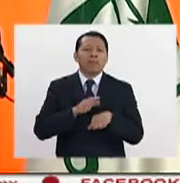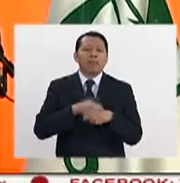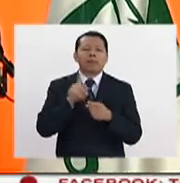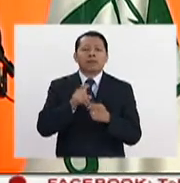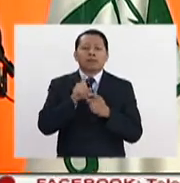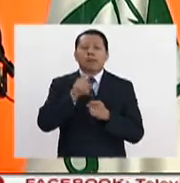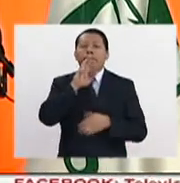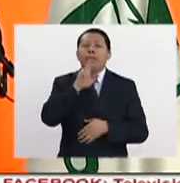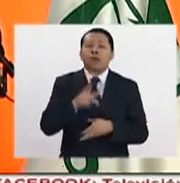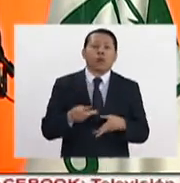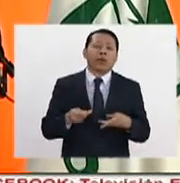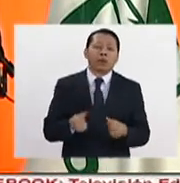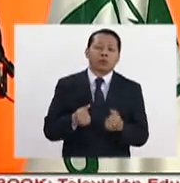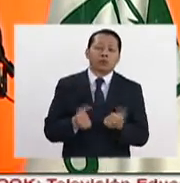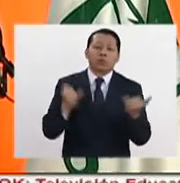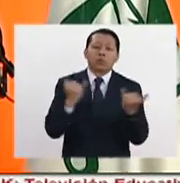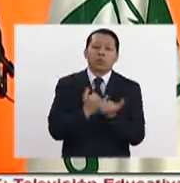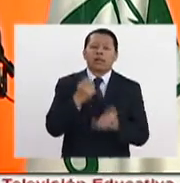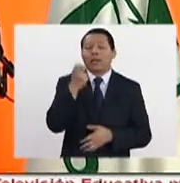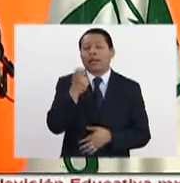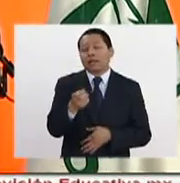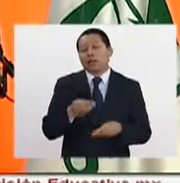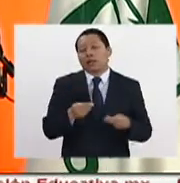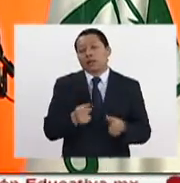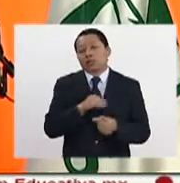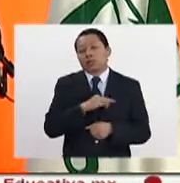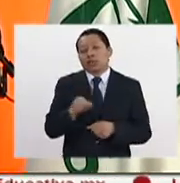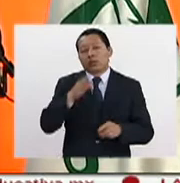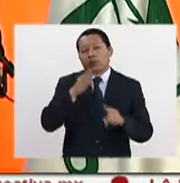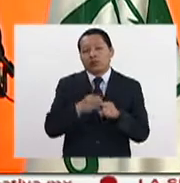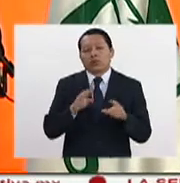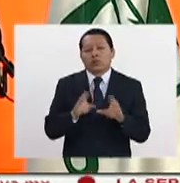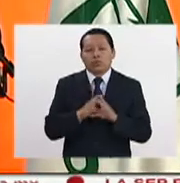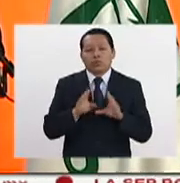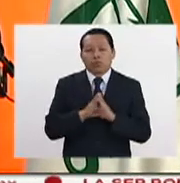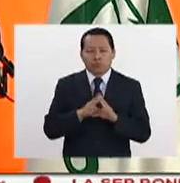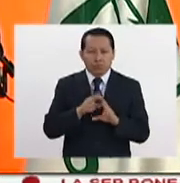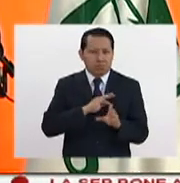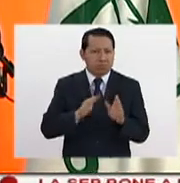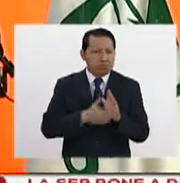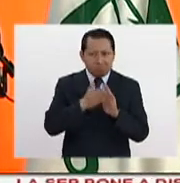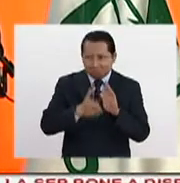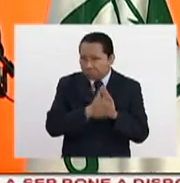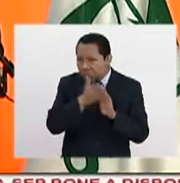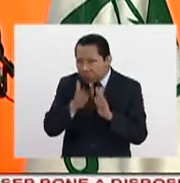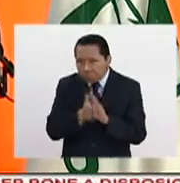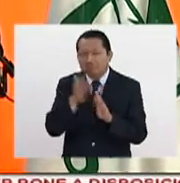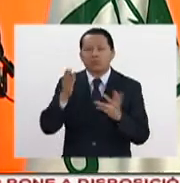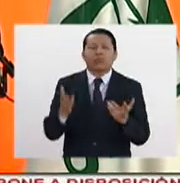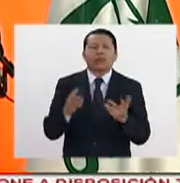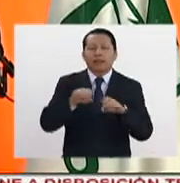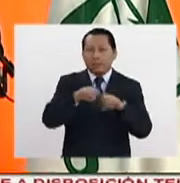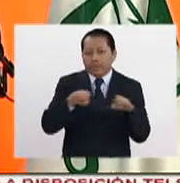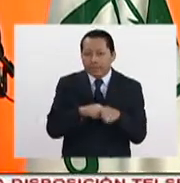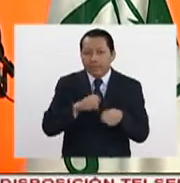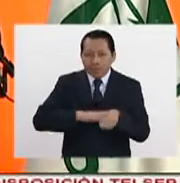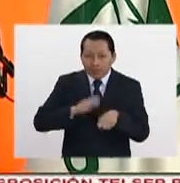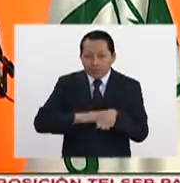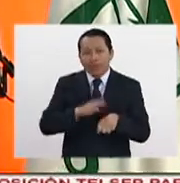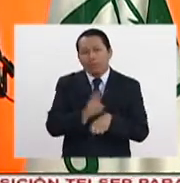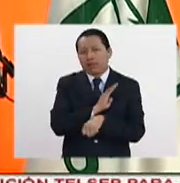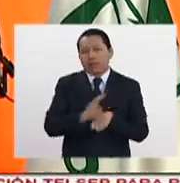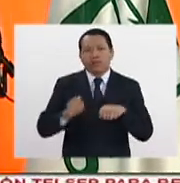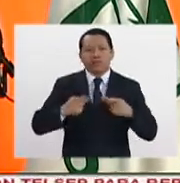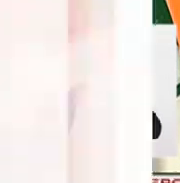ingresos, mejor gasto, y estos gastos poderlos destinar a infraestructura, incremento en el equipo, en beneficio de